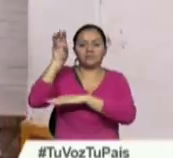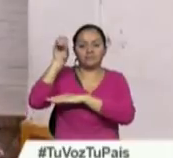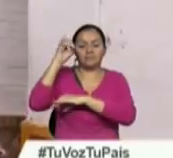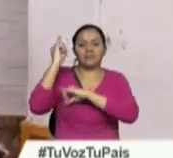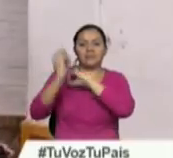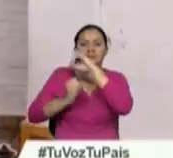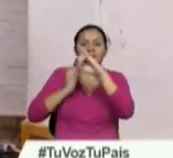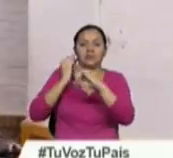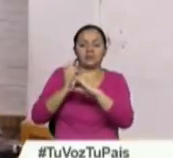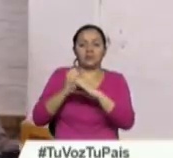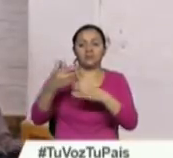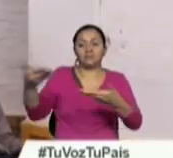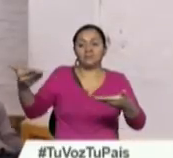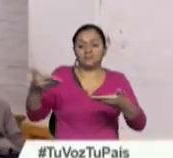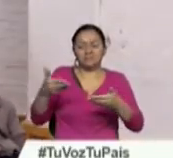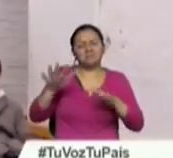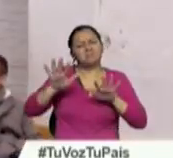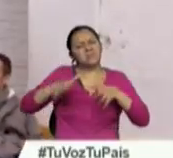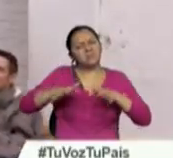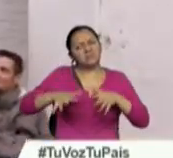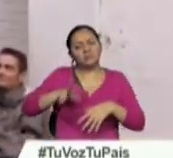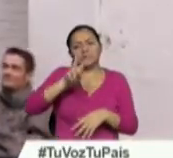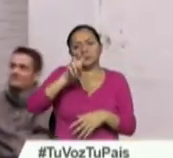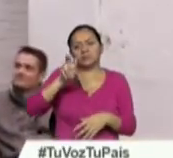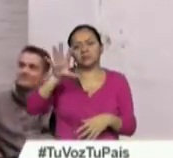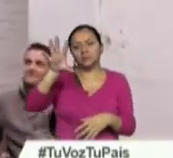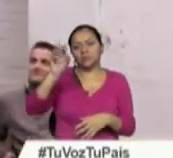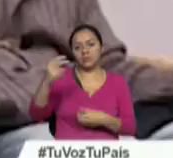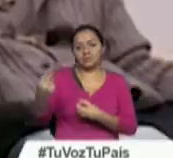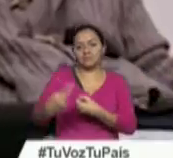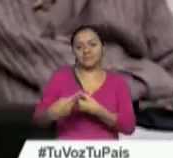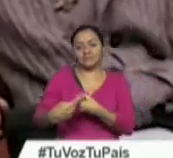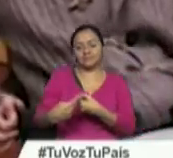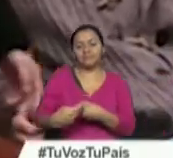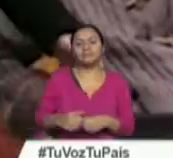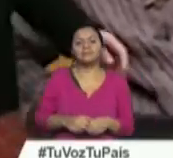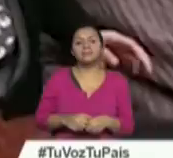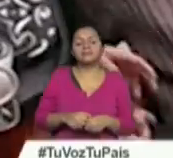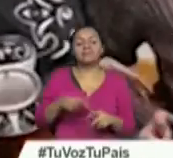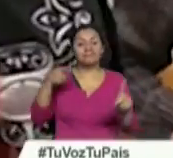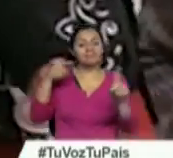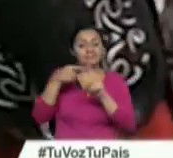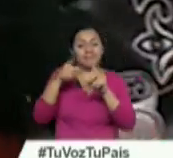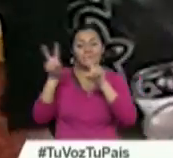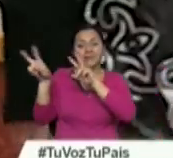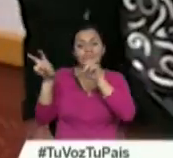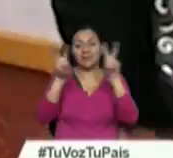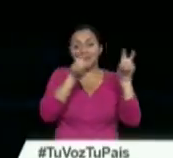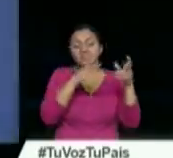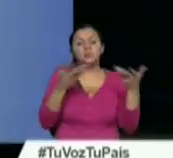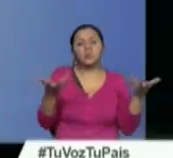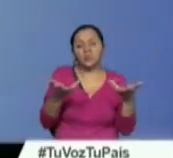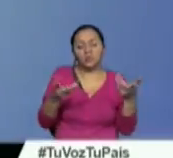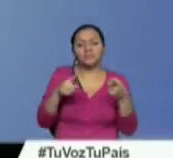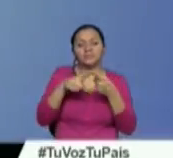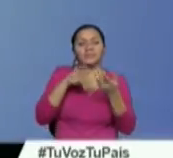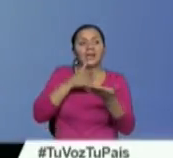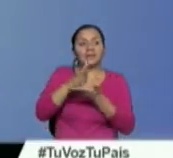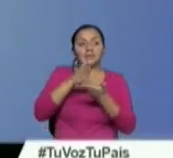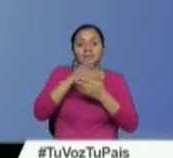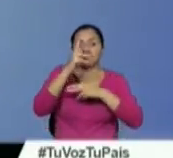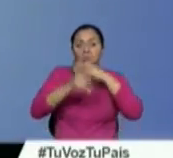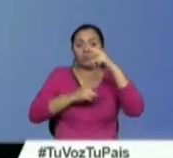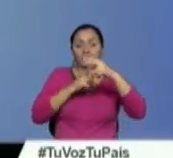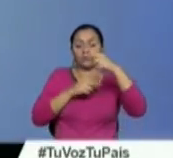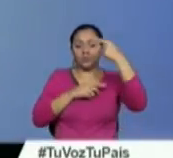internacionales y una participación estimada de 250 asistentes. Los ejes temáticos que se abordarán son accesibilidad